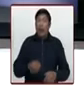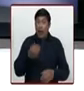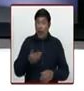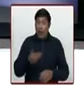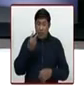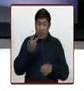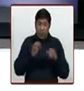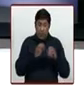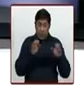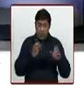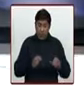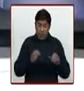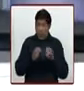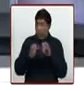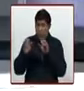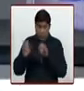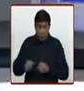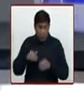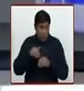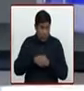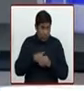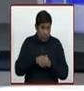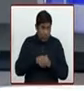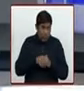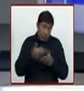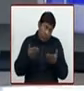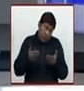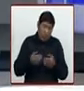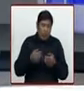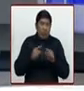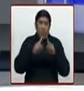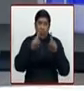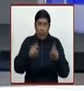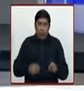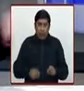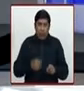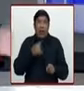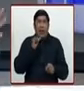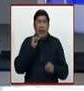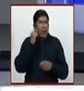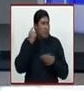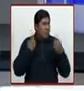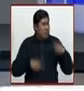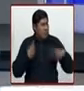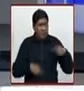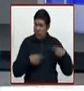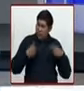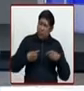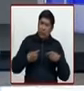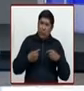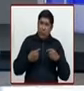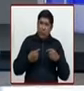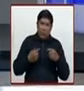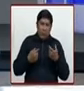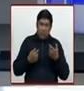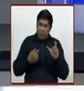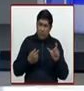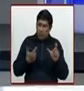Tenemos dos certificados de sufragio de estas elecciones subnacionales. Ahora la pregunta, y que ayer hemos tenido una discusión tremenda con esto,